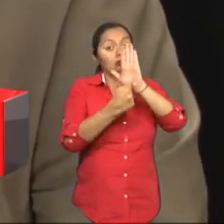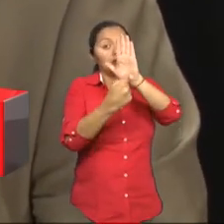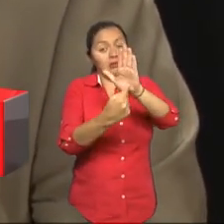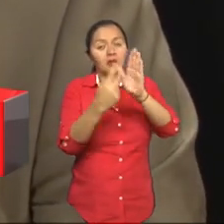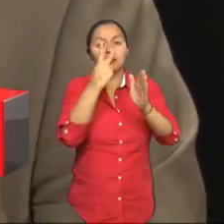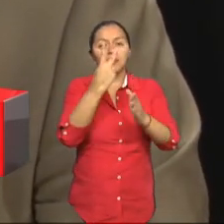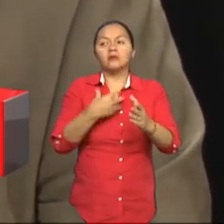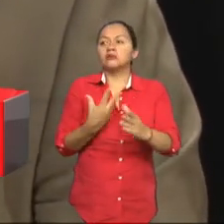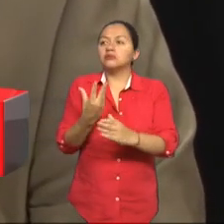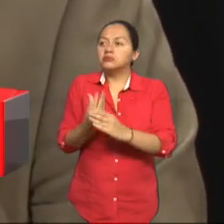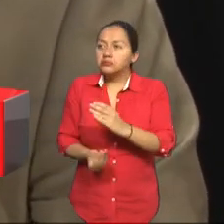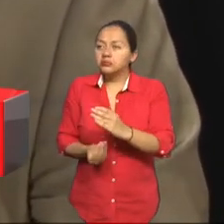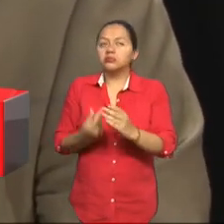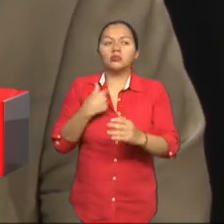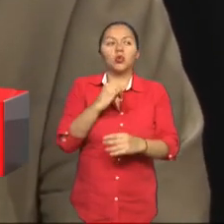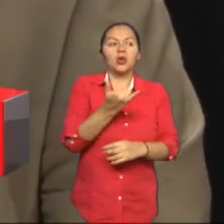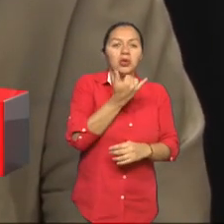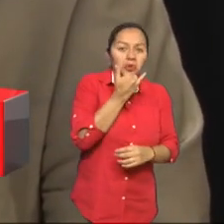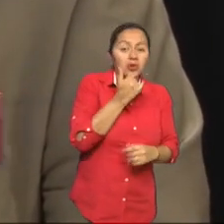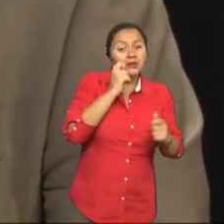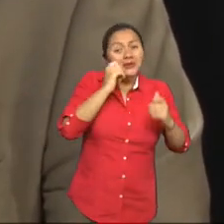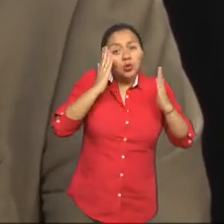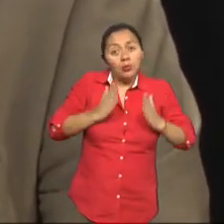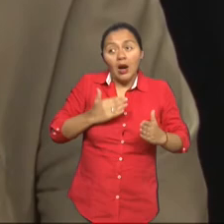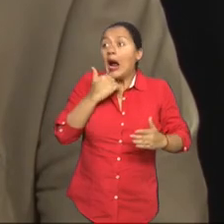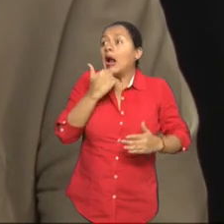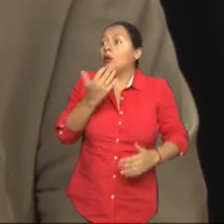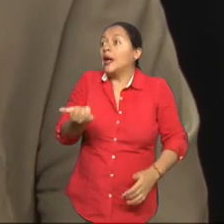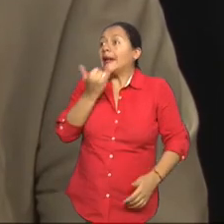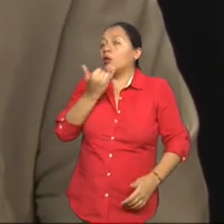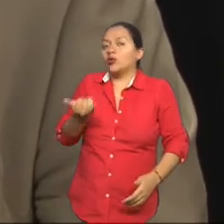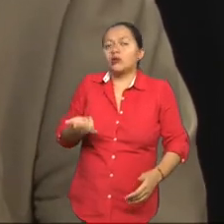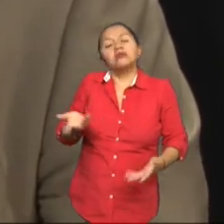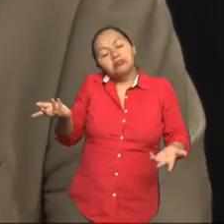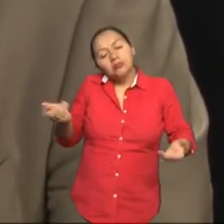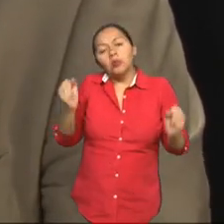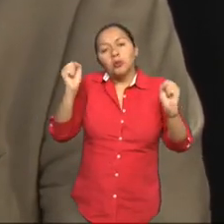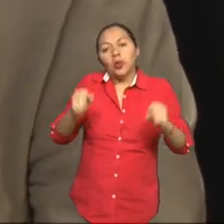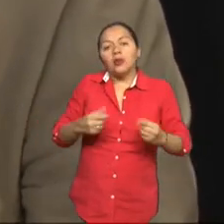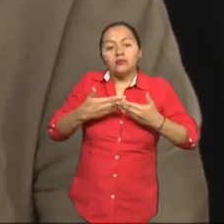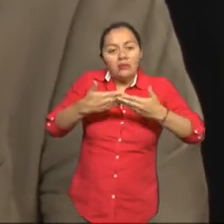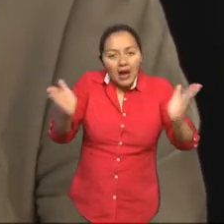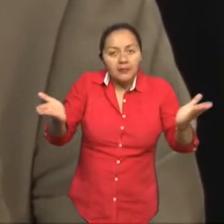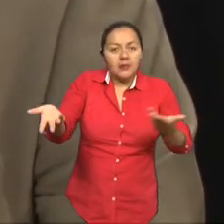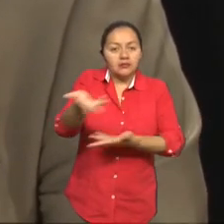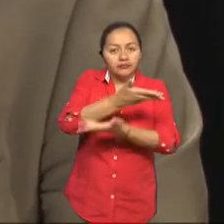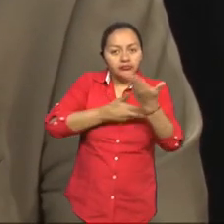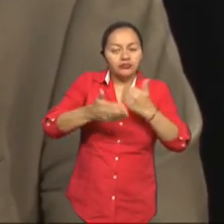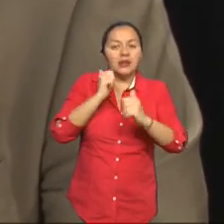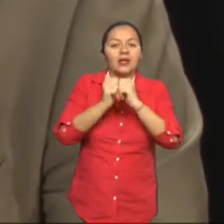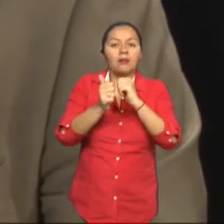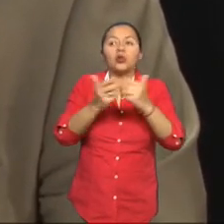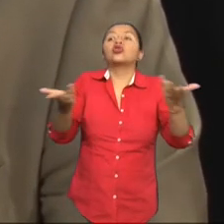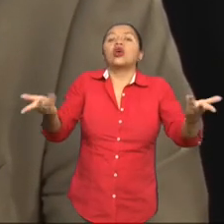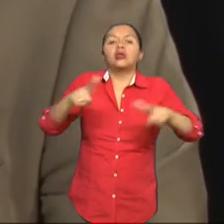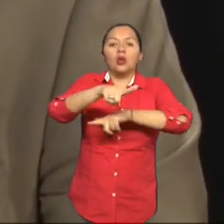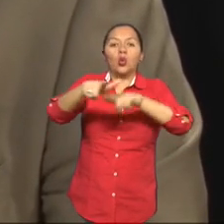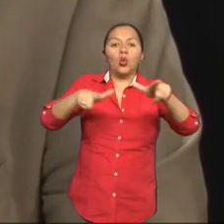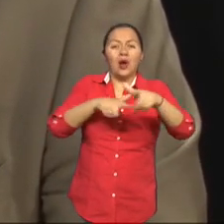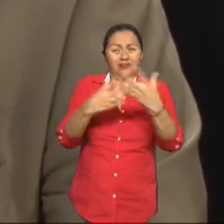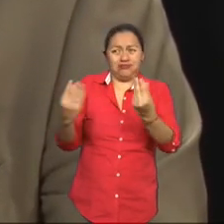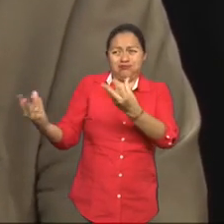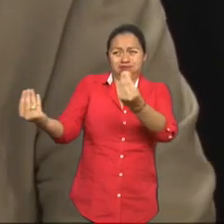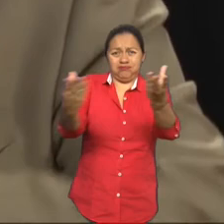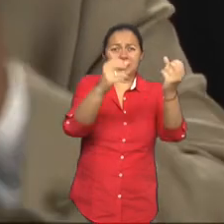nuestras falencias, cuáles son nuestros errores. Somos seres humanos. Lo único que queremos es que se den más espacios, escenarios deportivos. Existen hoy en día